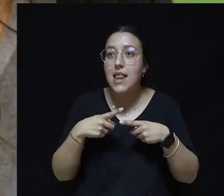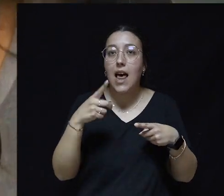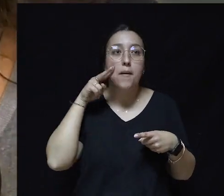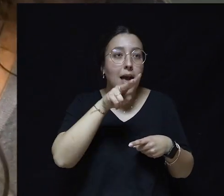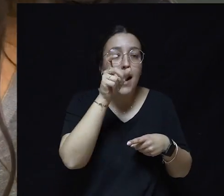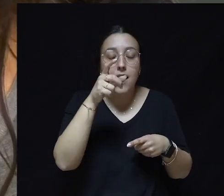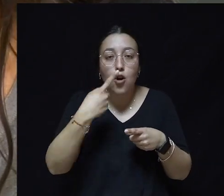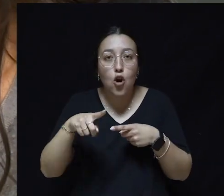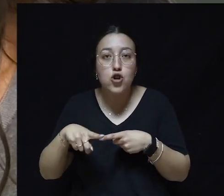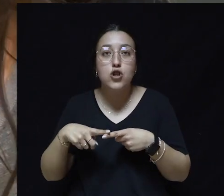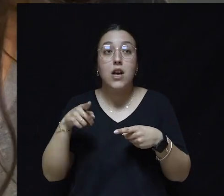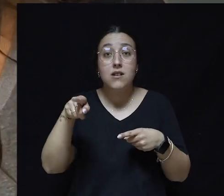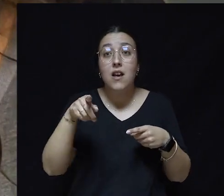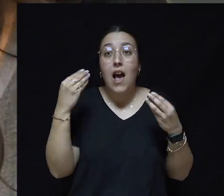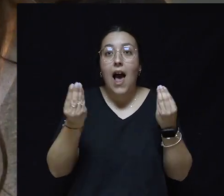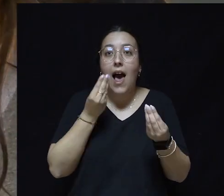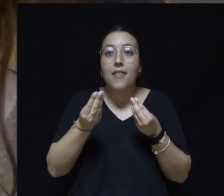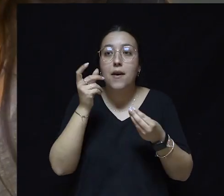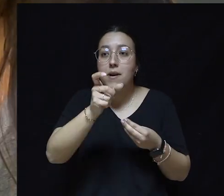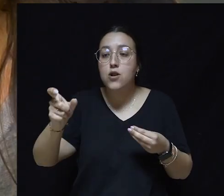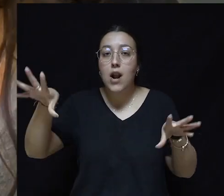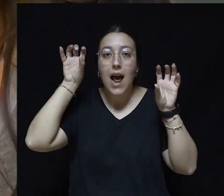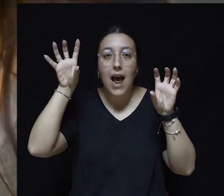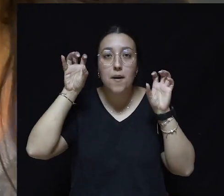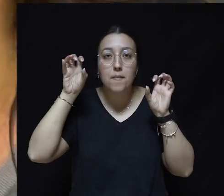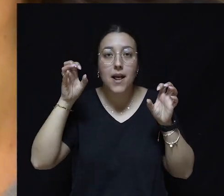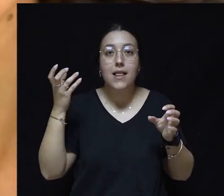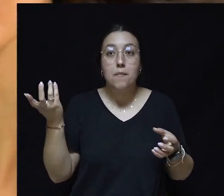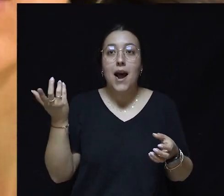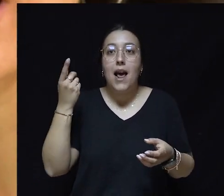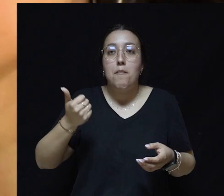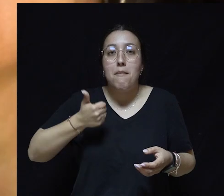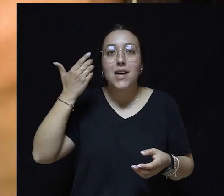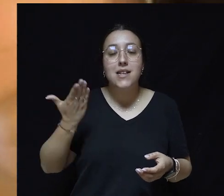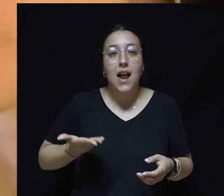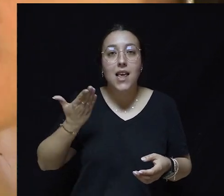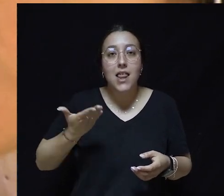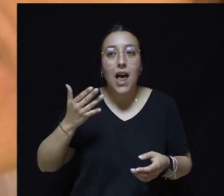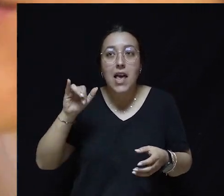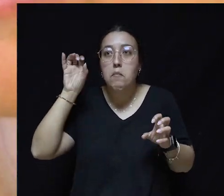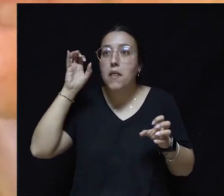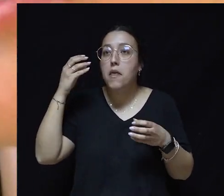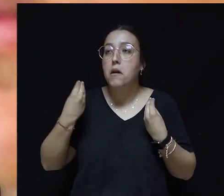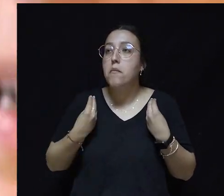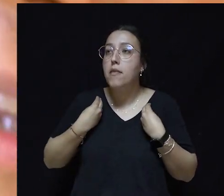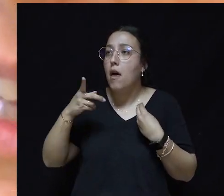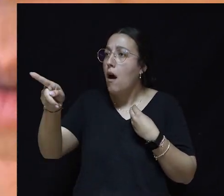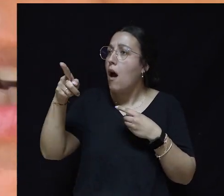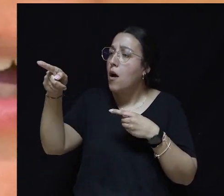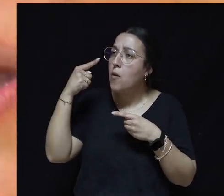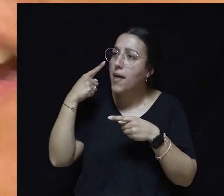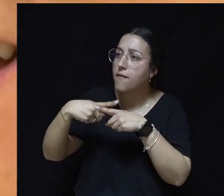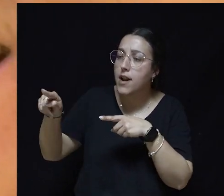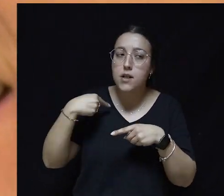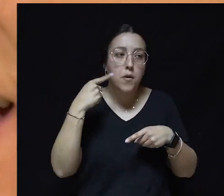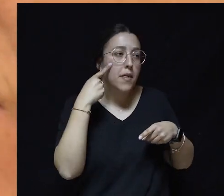la diversidad de entender las cosas, la diversidad en formas de aprender, de enseñar, esto lo que nos hace es más válidos, tener más competencias